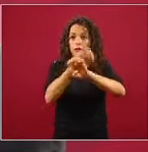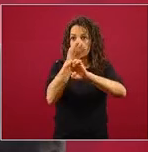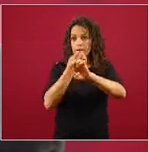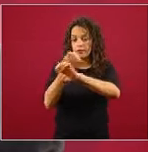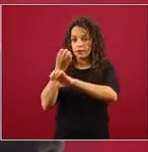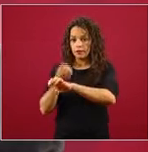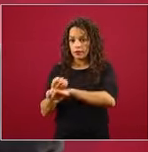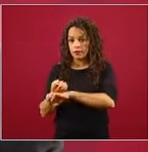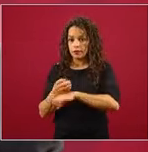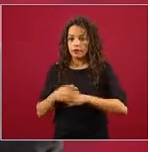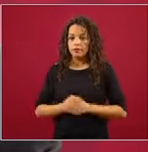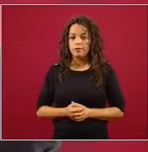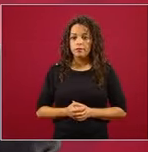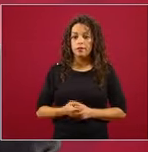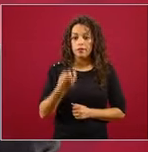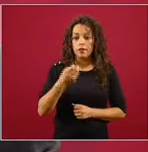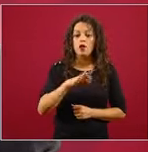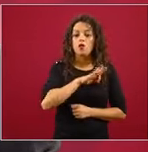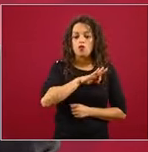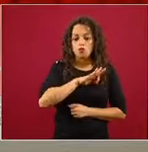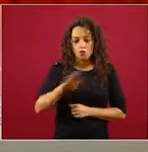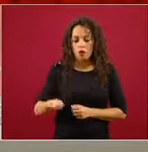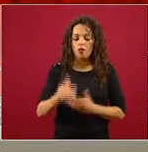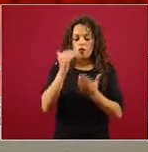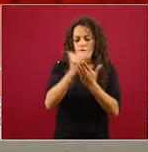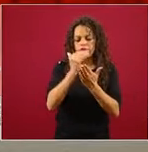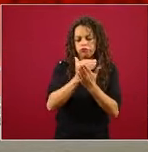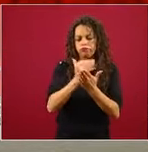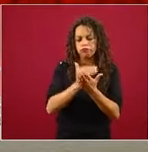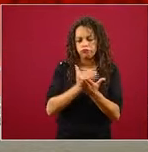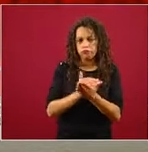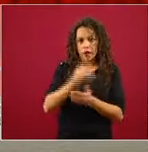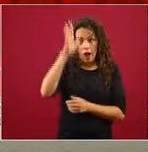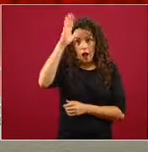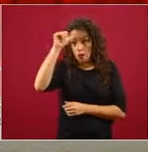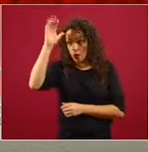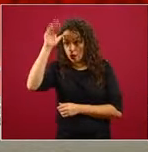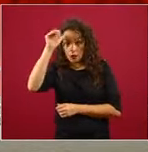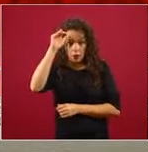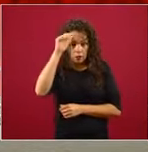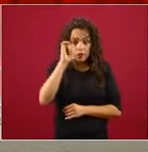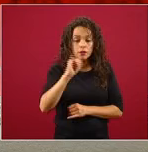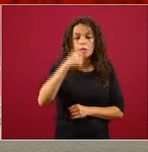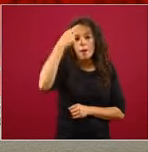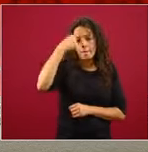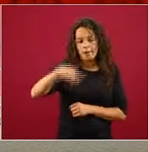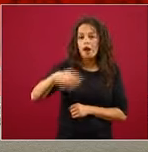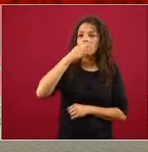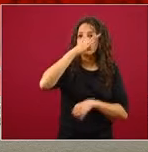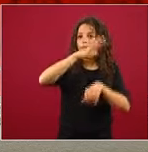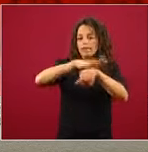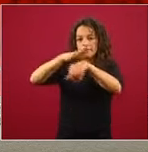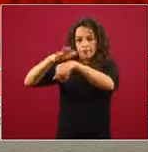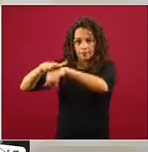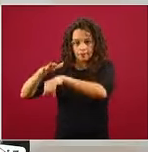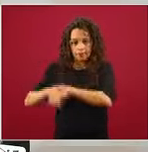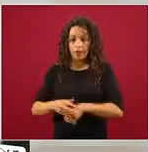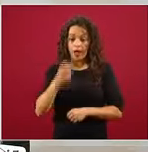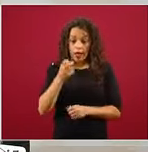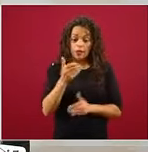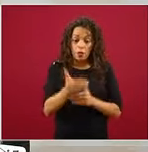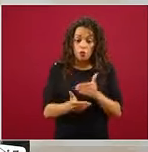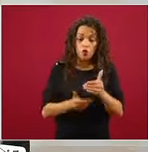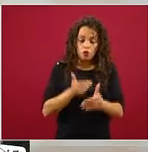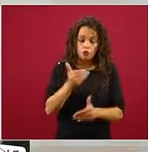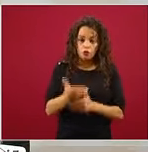federativas se podrán formular lineamientos análogos para las administraciones estatales. Entonces estamos en ese proceso. Lo que puedo